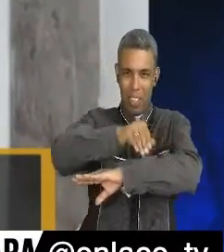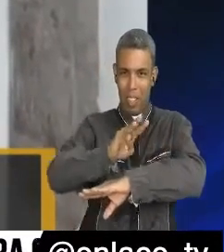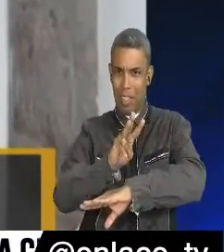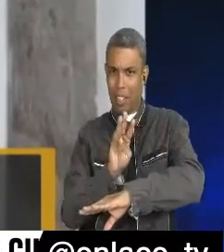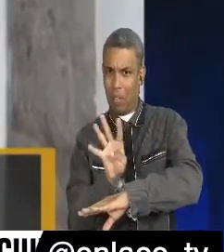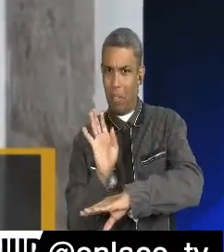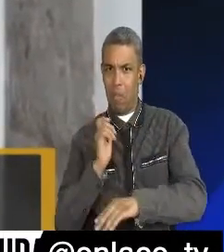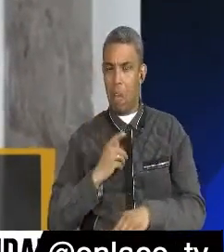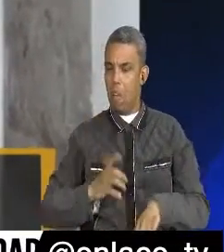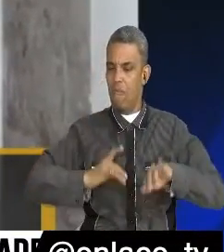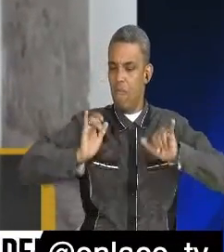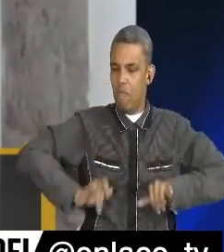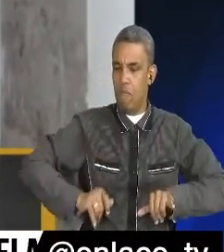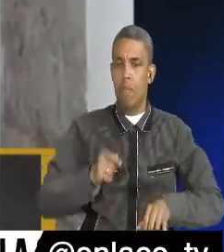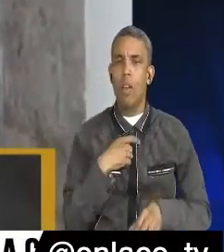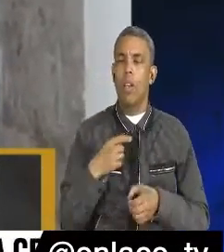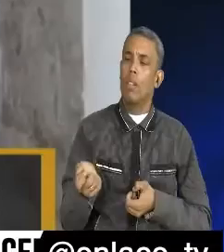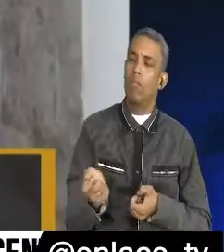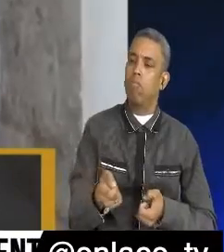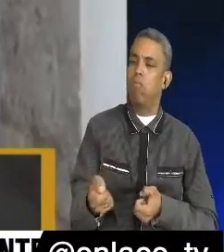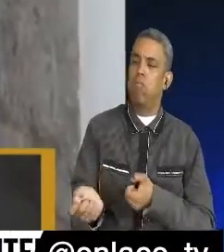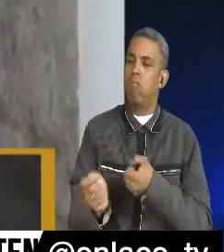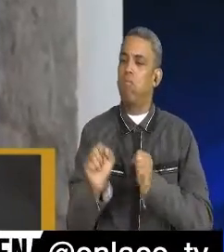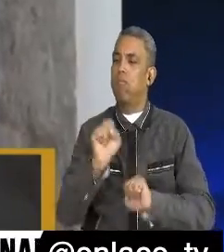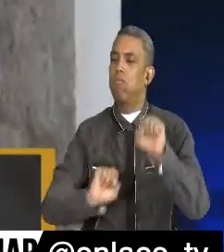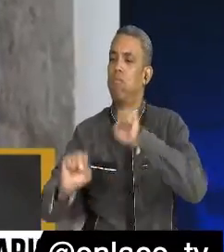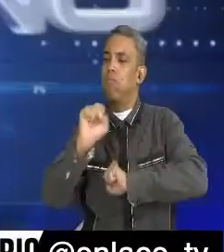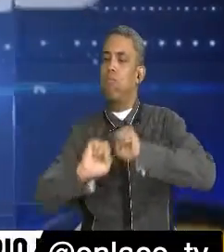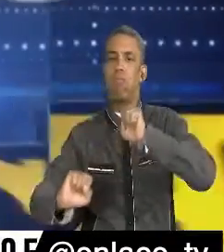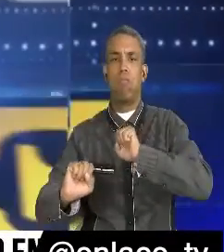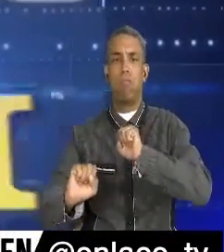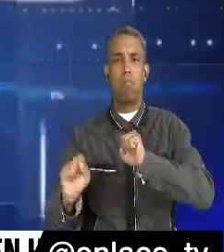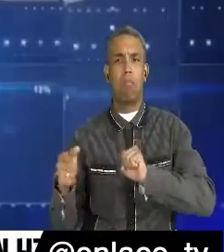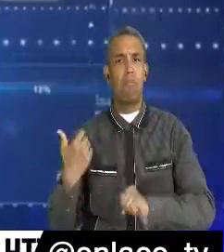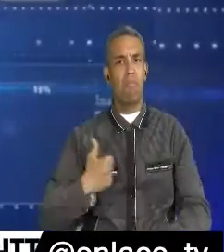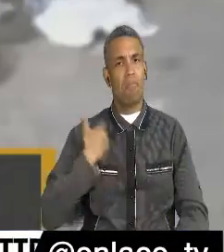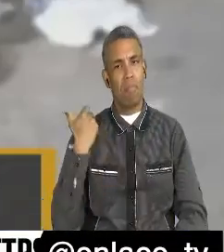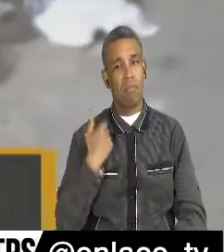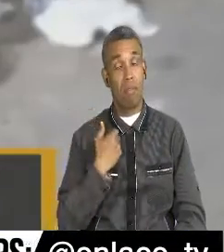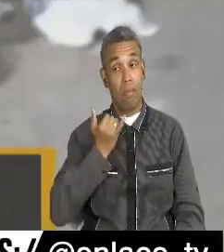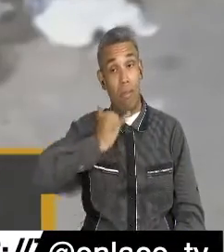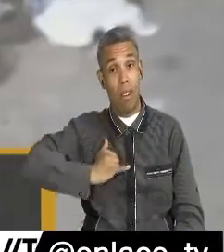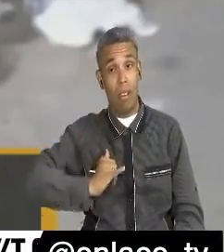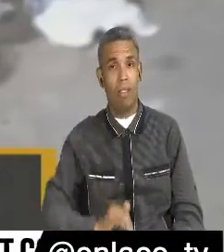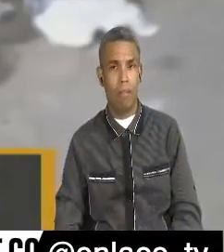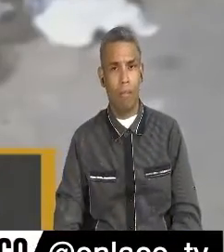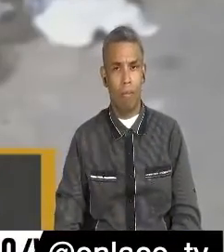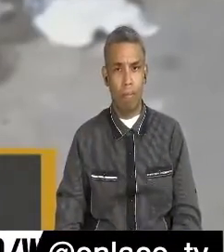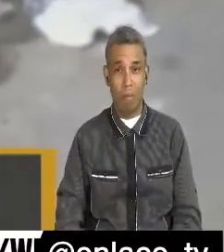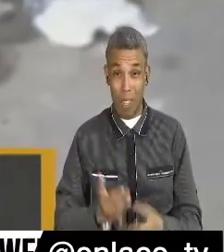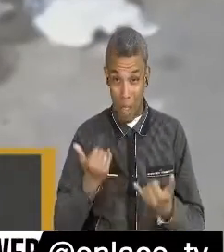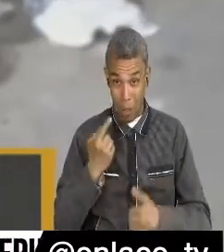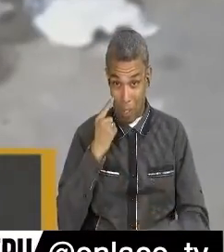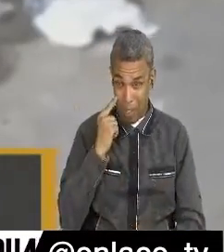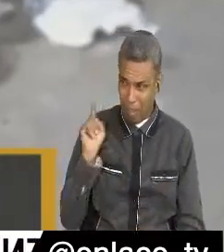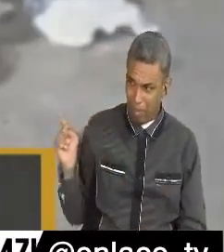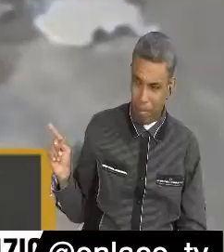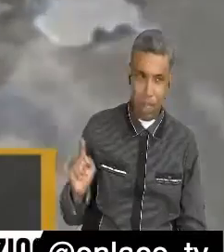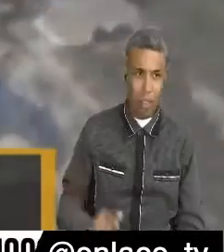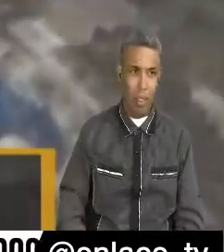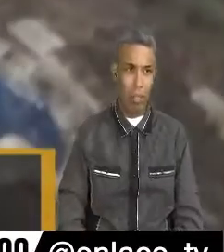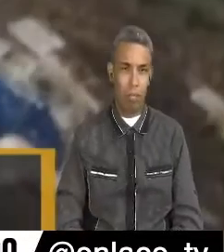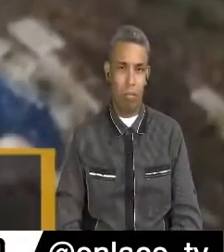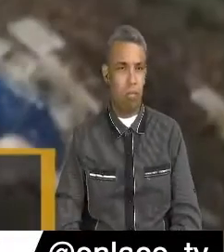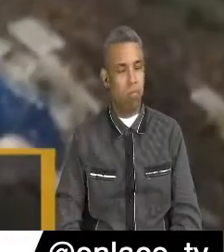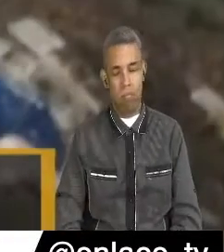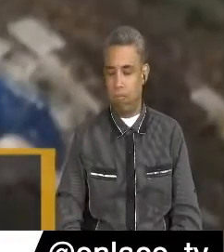lavarla. La vía es ocupada por el vehículo que impide la movilidad. Las fotos que verán a continuación refleja la mala conducta